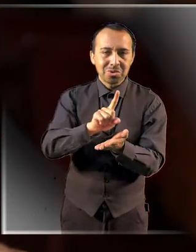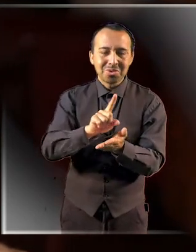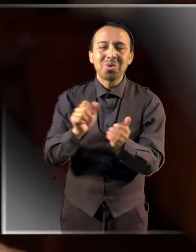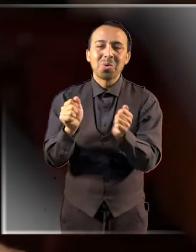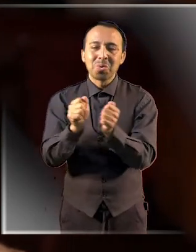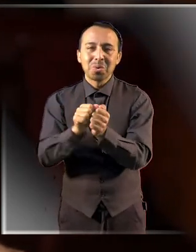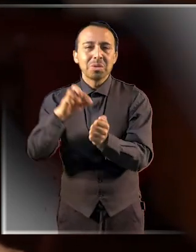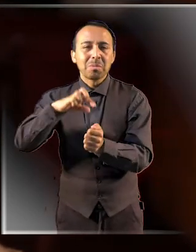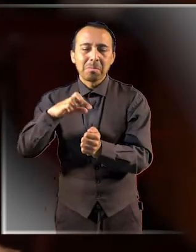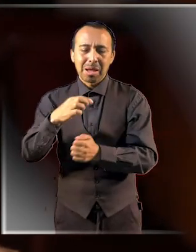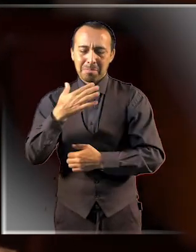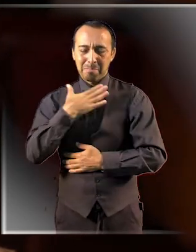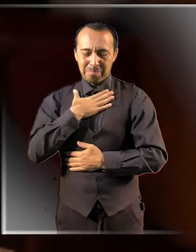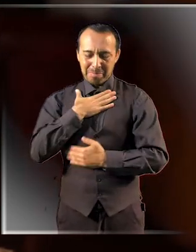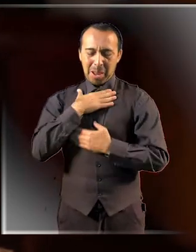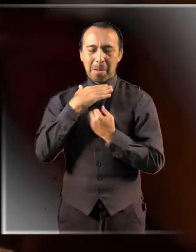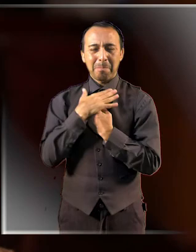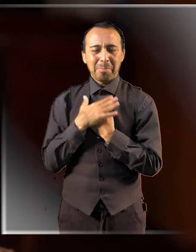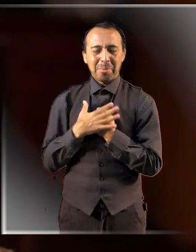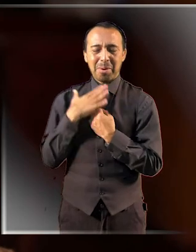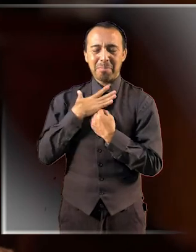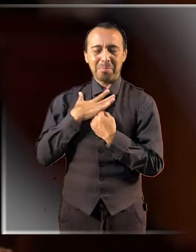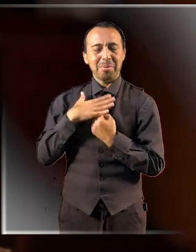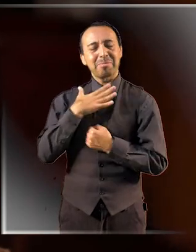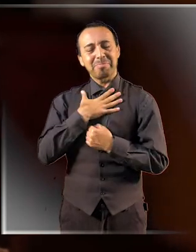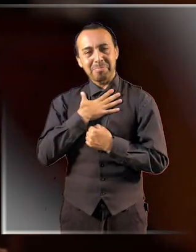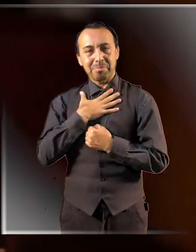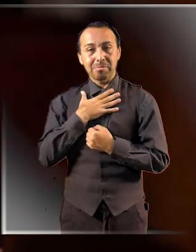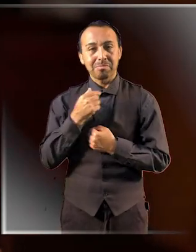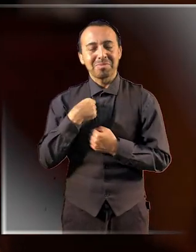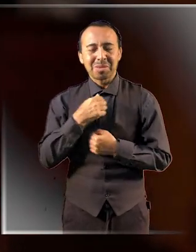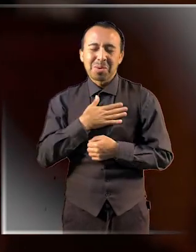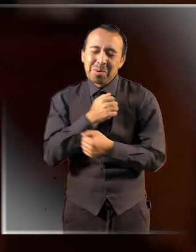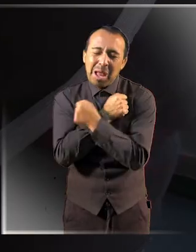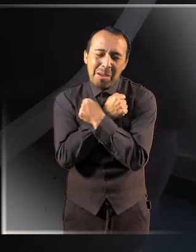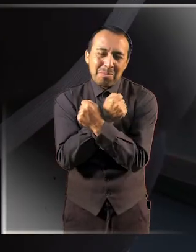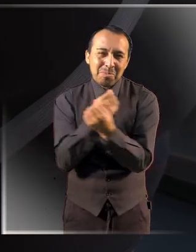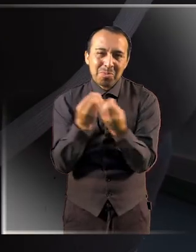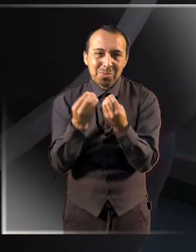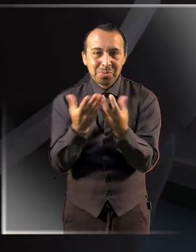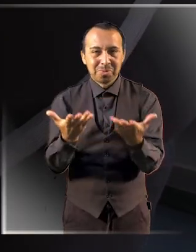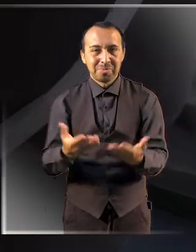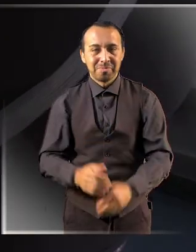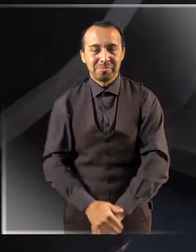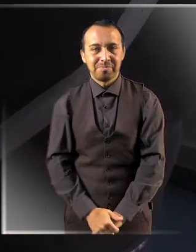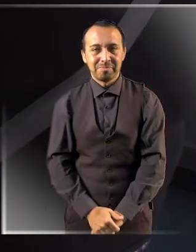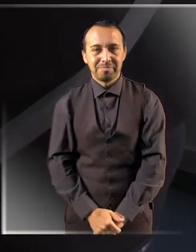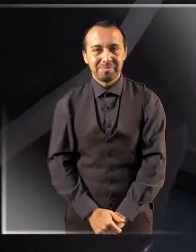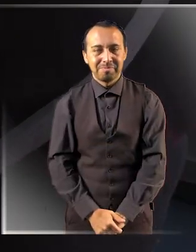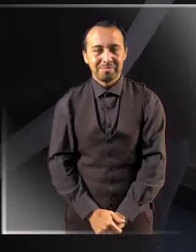el pecho de mi papá. Y igual yo lo quiero mucho y eso.